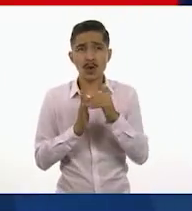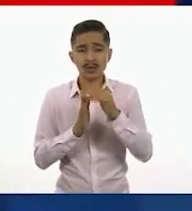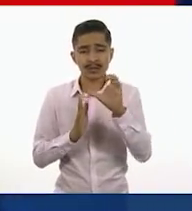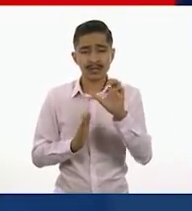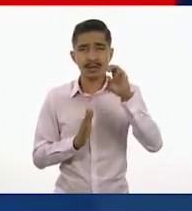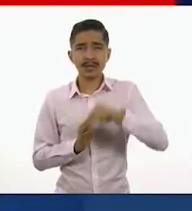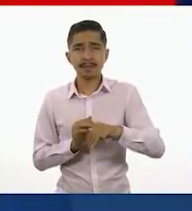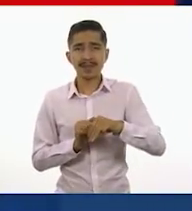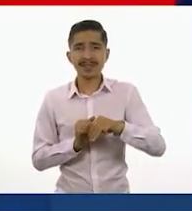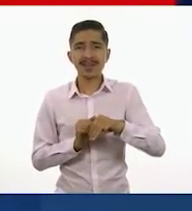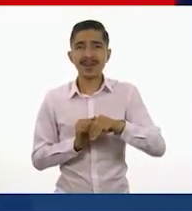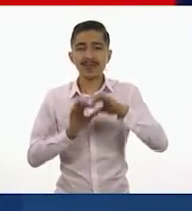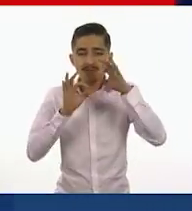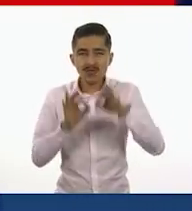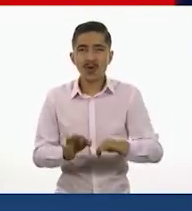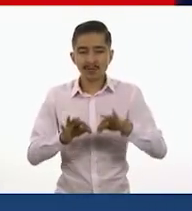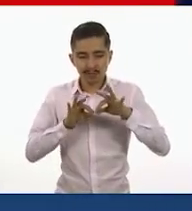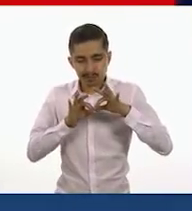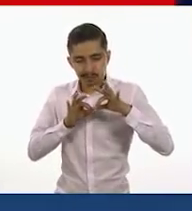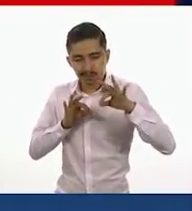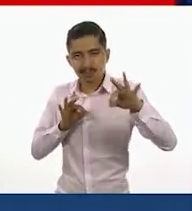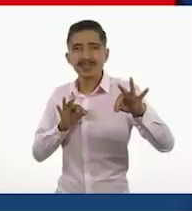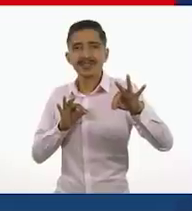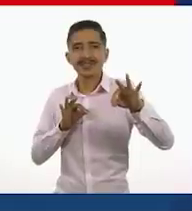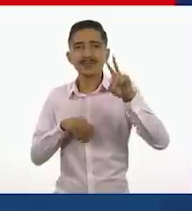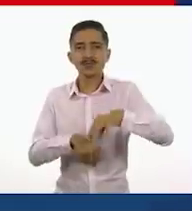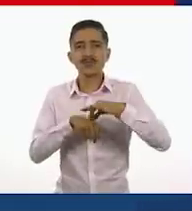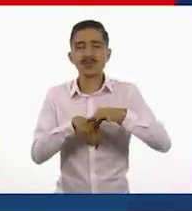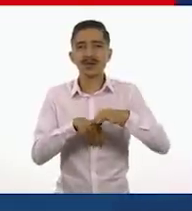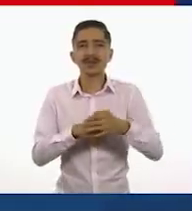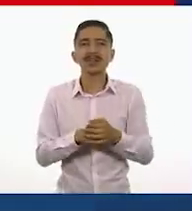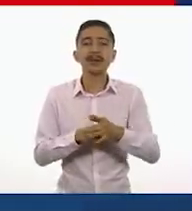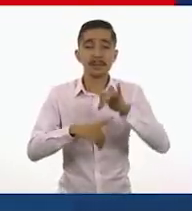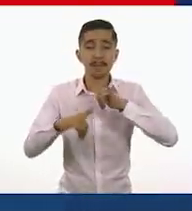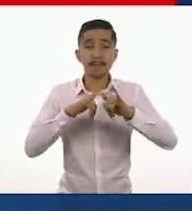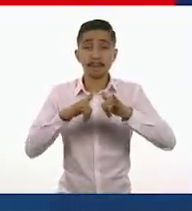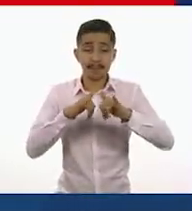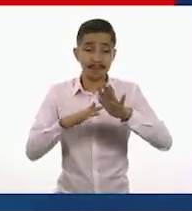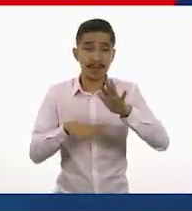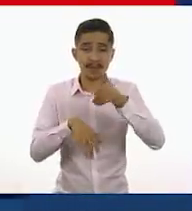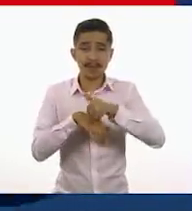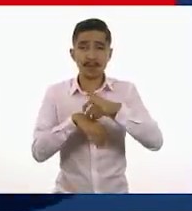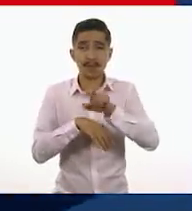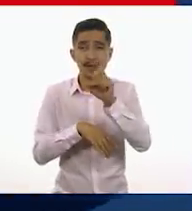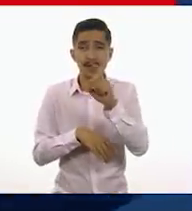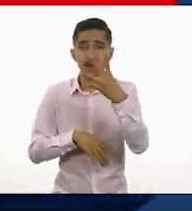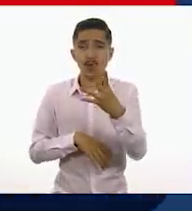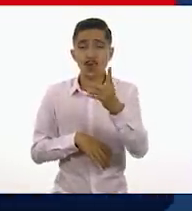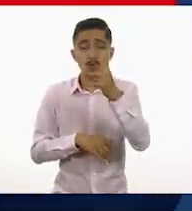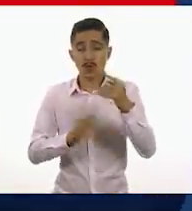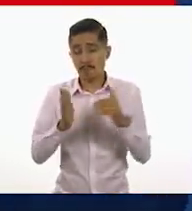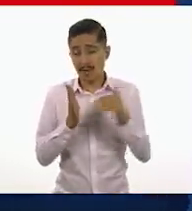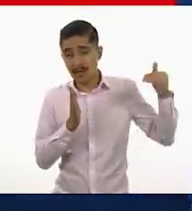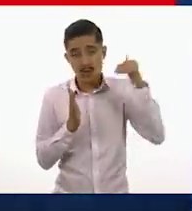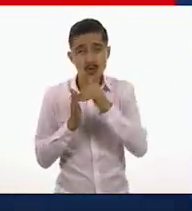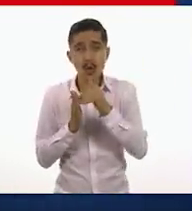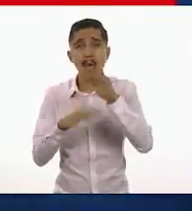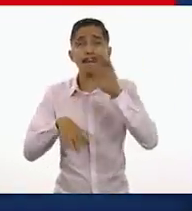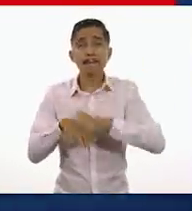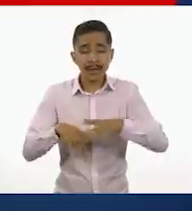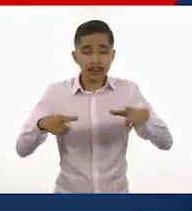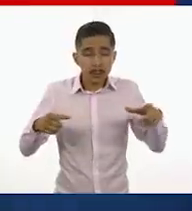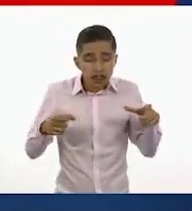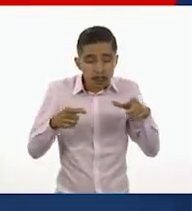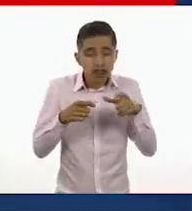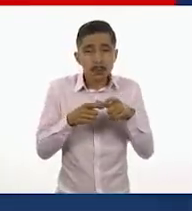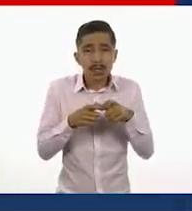distancia real. Ok, entonces las distancias en el mapa de la página 34 son 1 millón de veces más pequeñas que